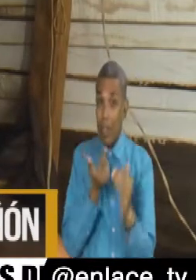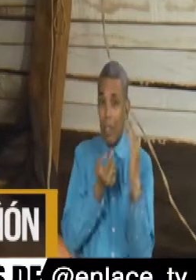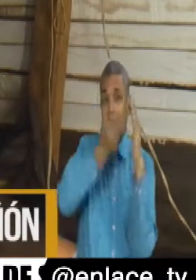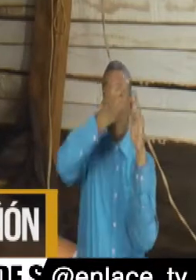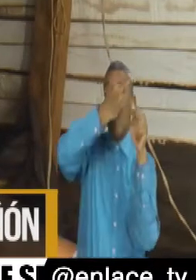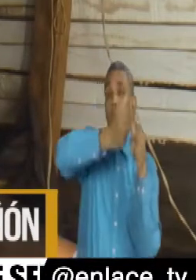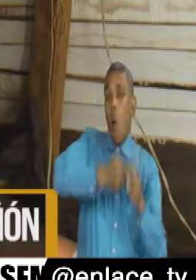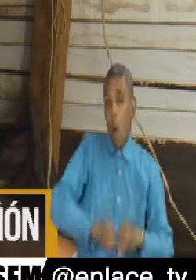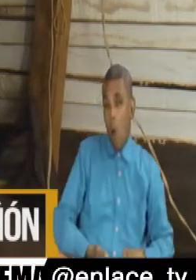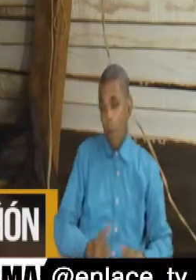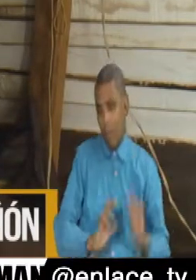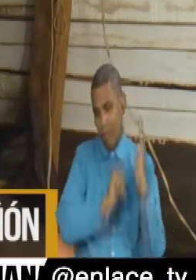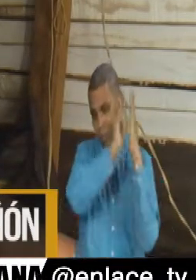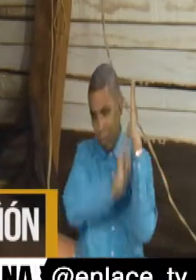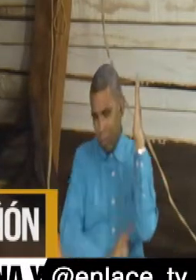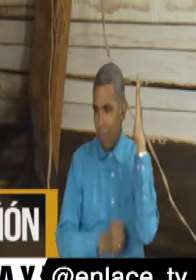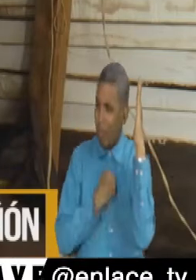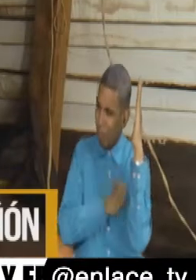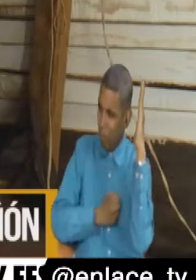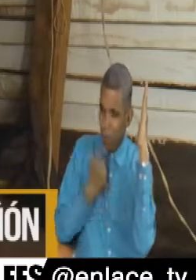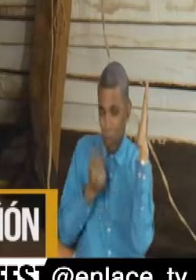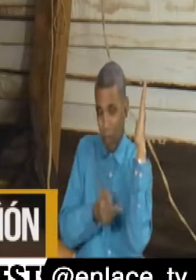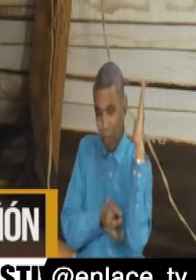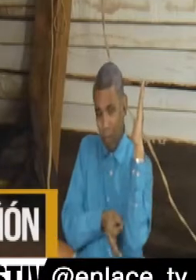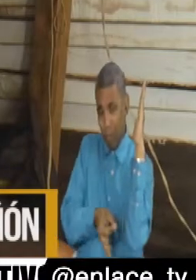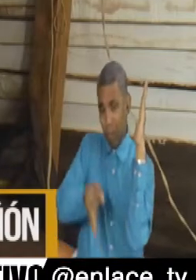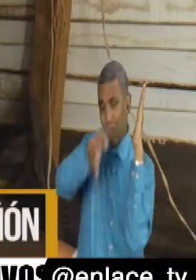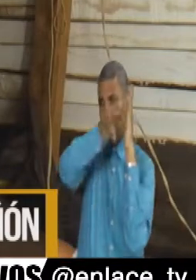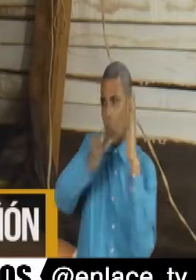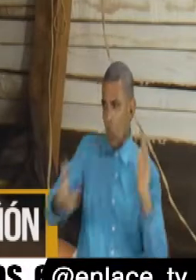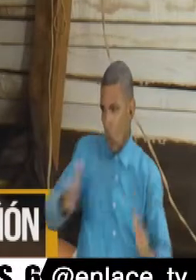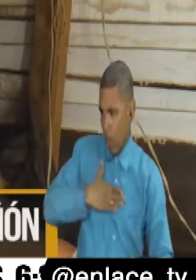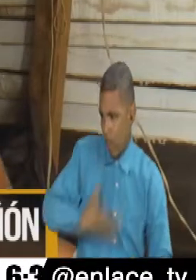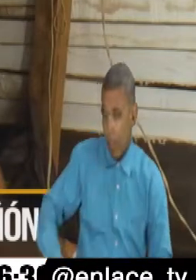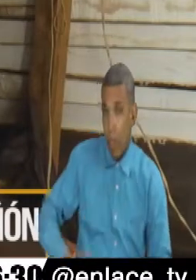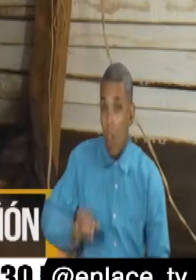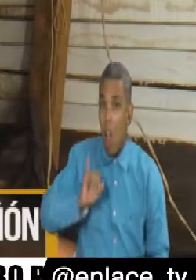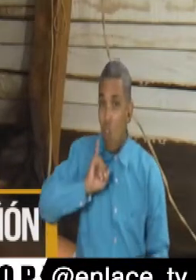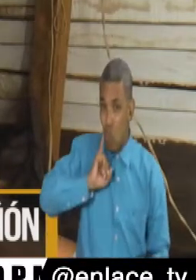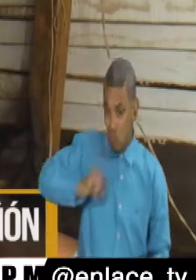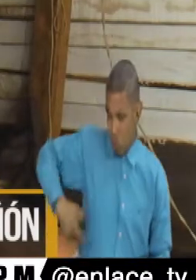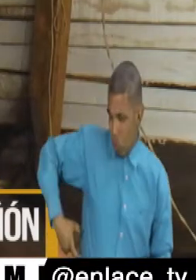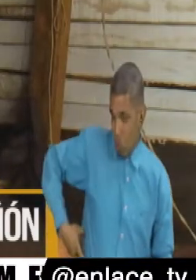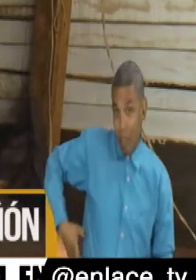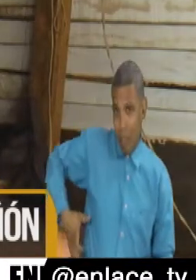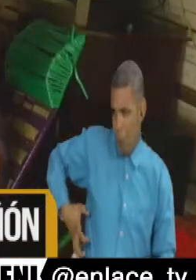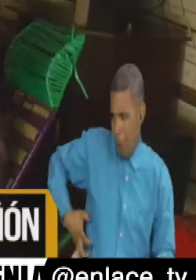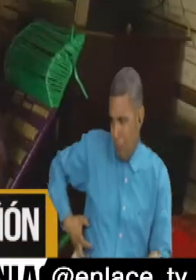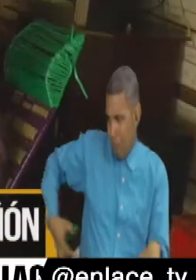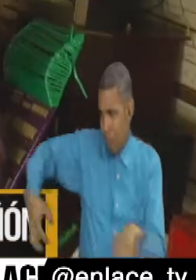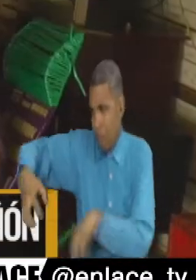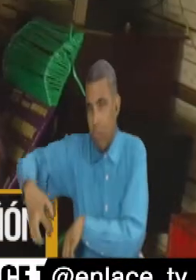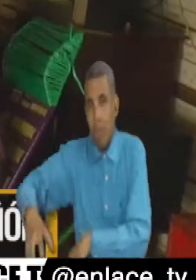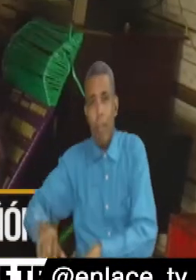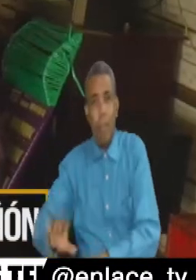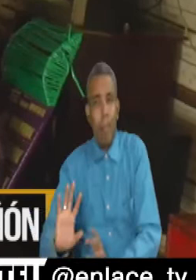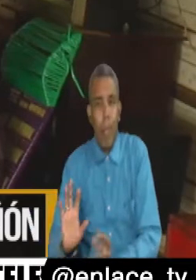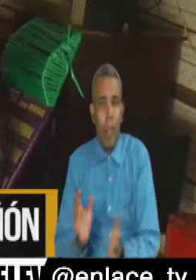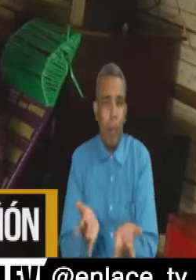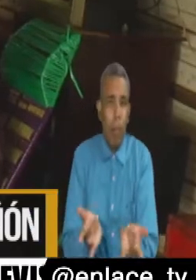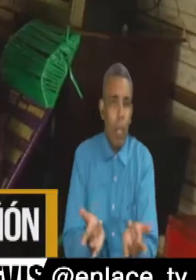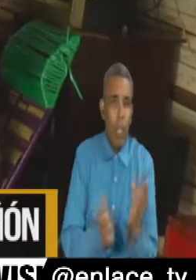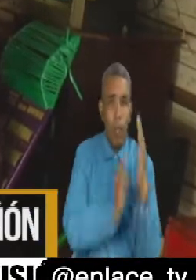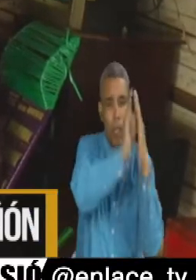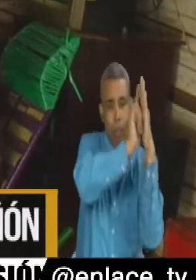de ingreso de espera riñón, y de eso depende Saluvida. Esta familia pide la ayuda a los